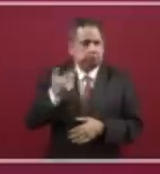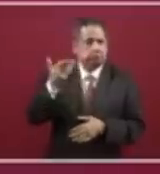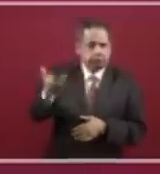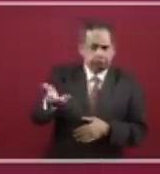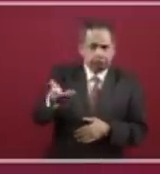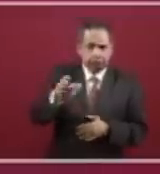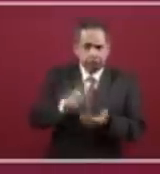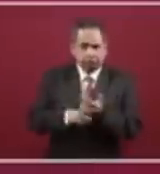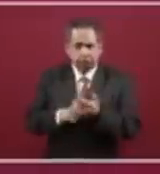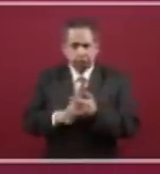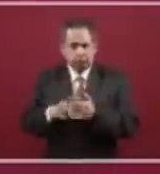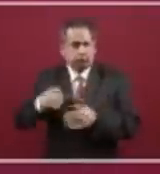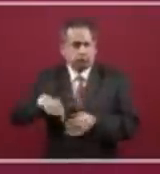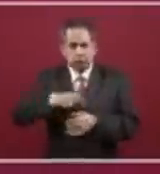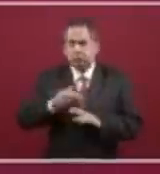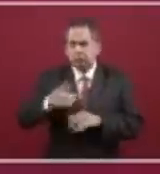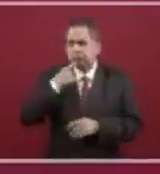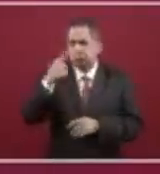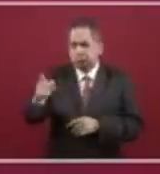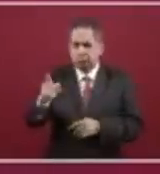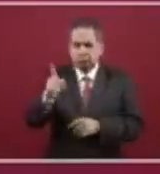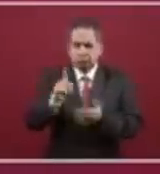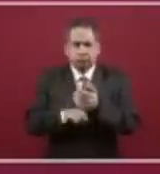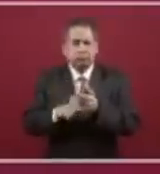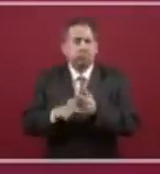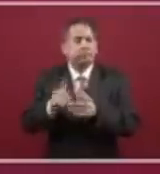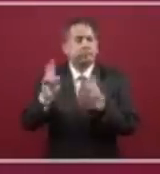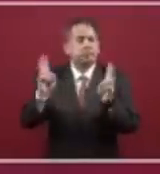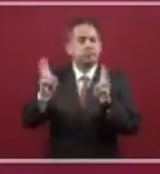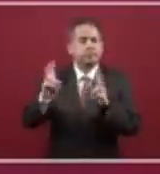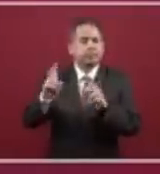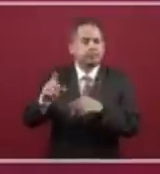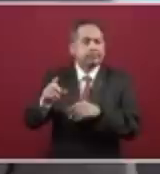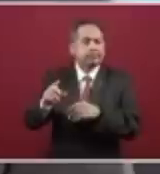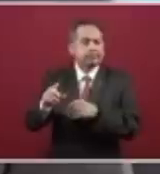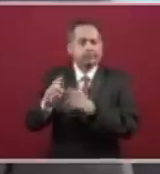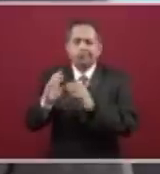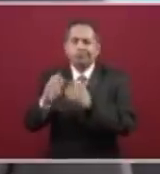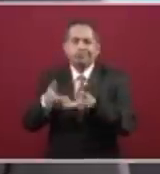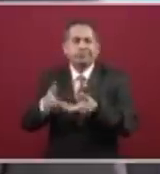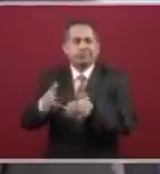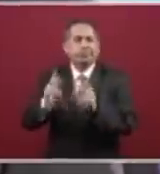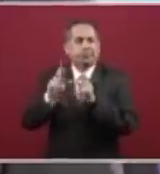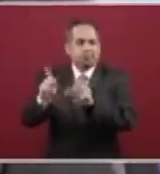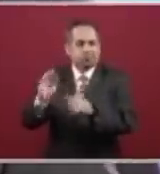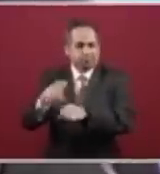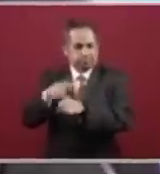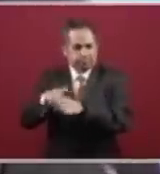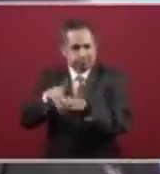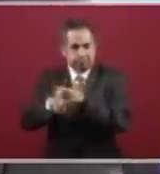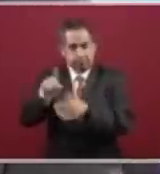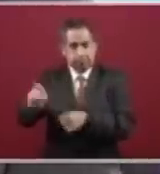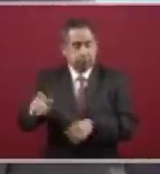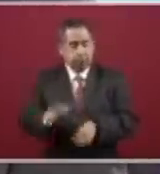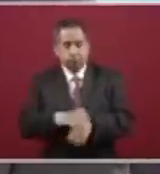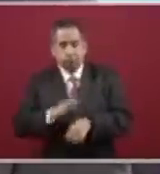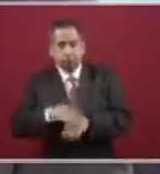en el caso nuestro al caminos y puentes federales de ingreso en el caso de las